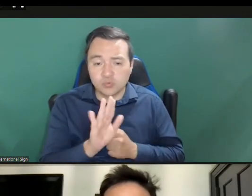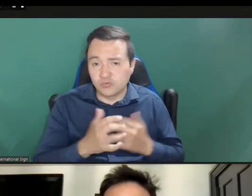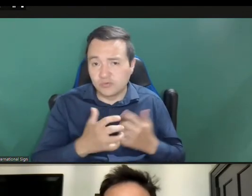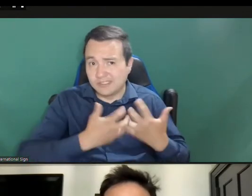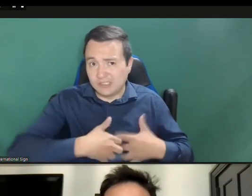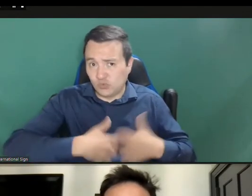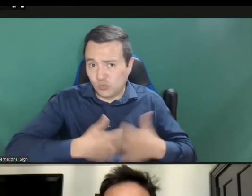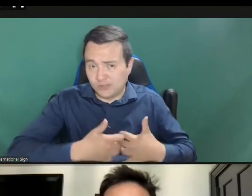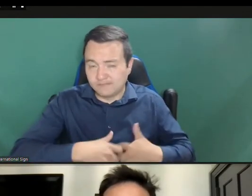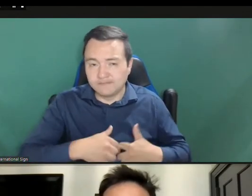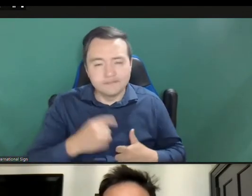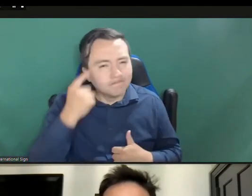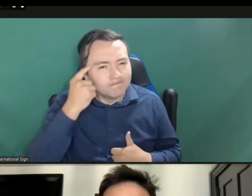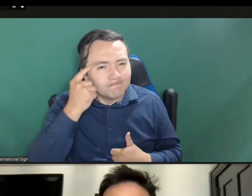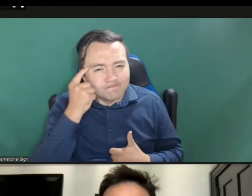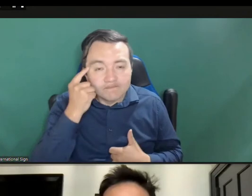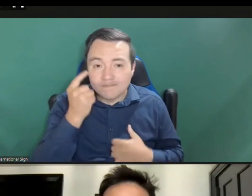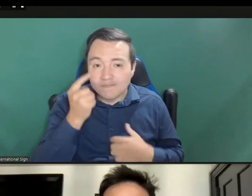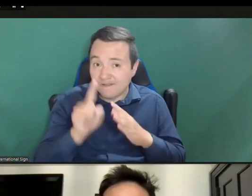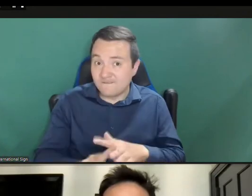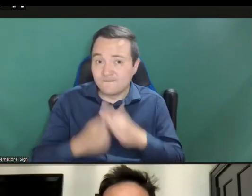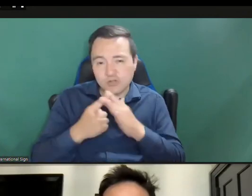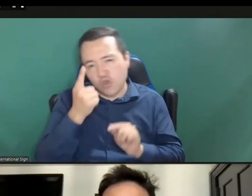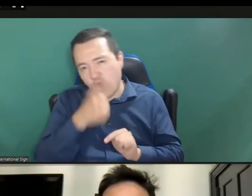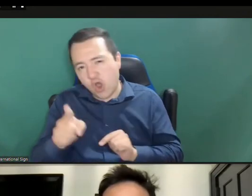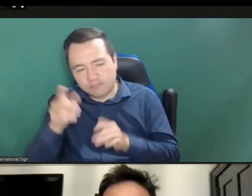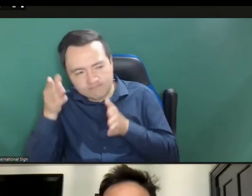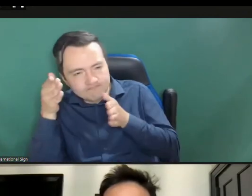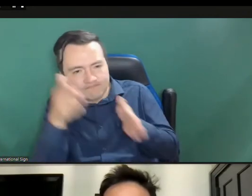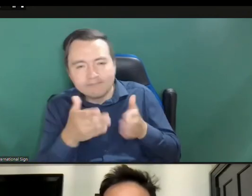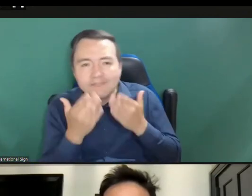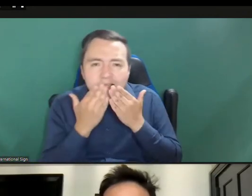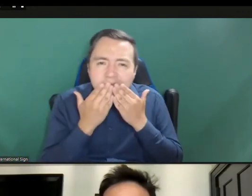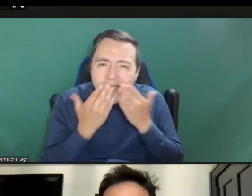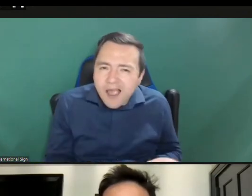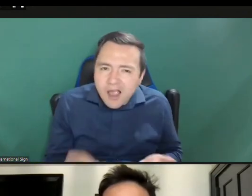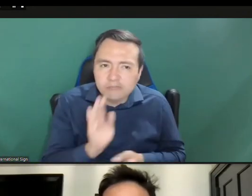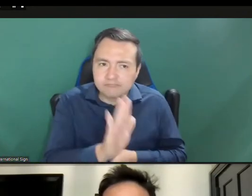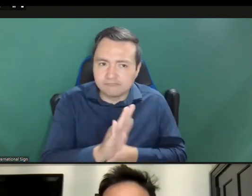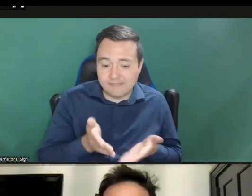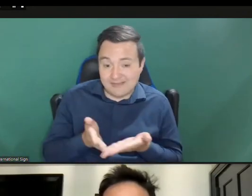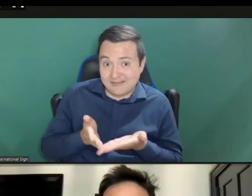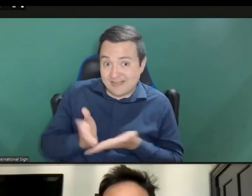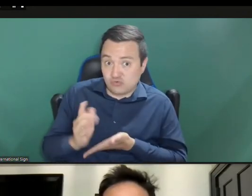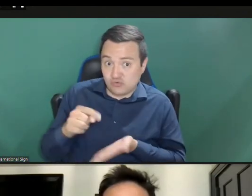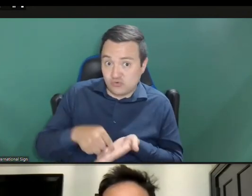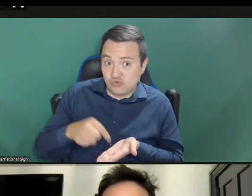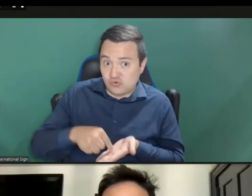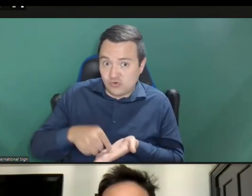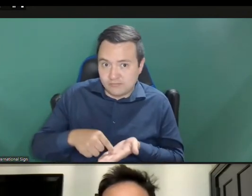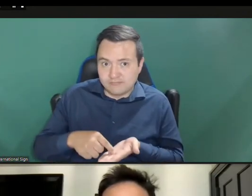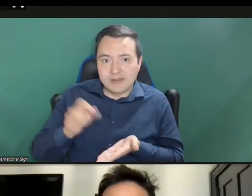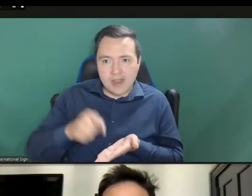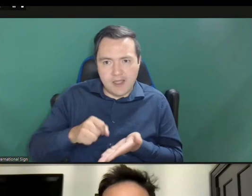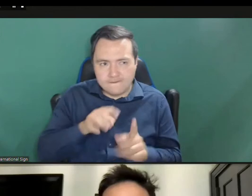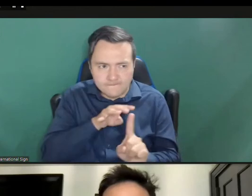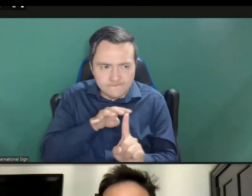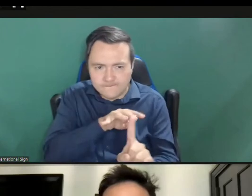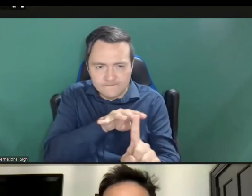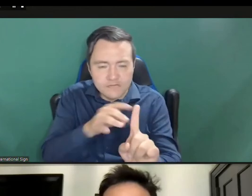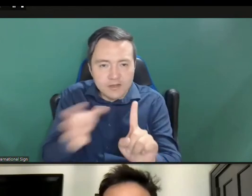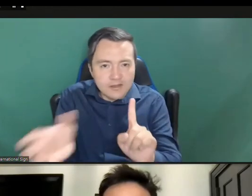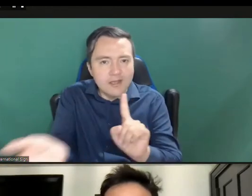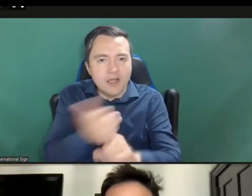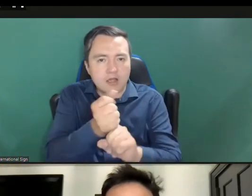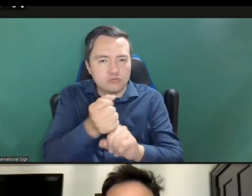quería empezar como por otro ángulo y decirte como el derecho puede estimular mayor acción política